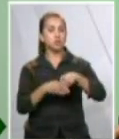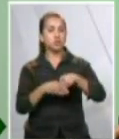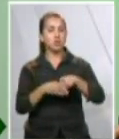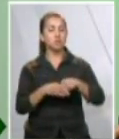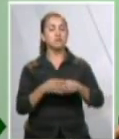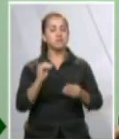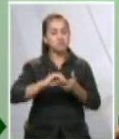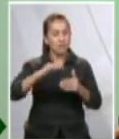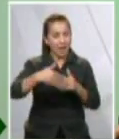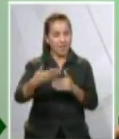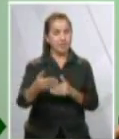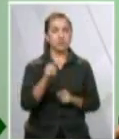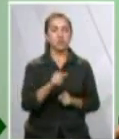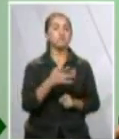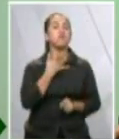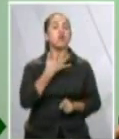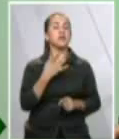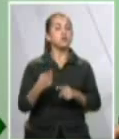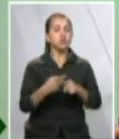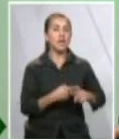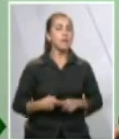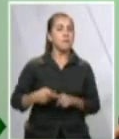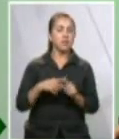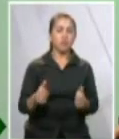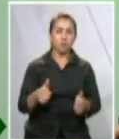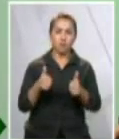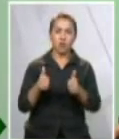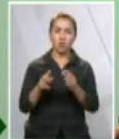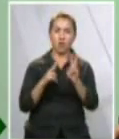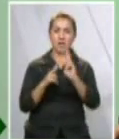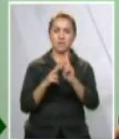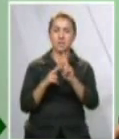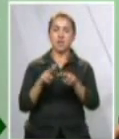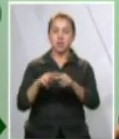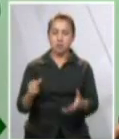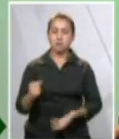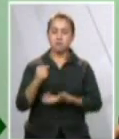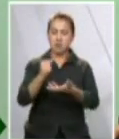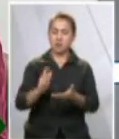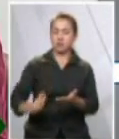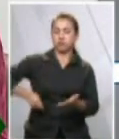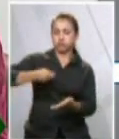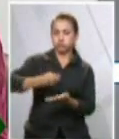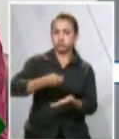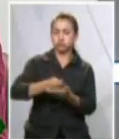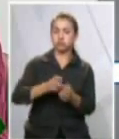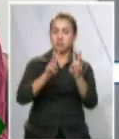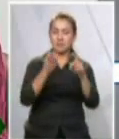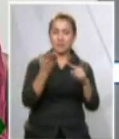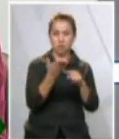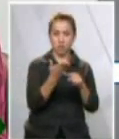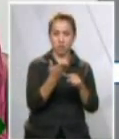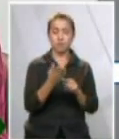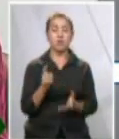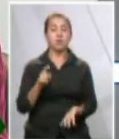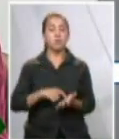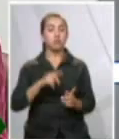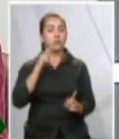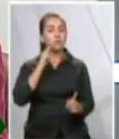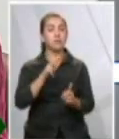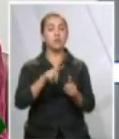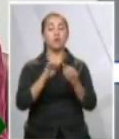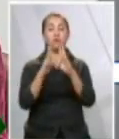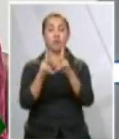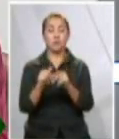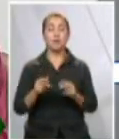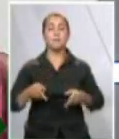eso, ¿por qué es socialmente rentable poner plata en eso? Yo te diría por dos cosas. Desde el punto de vista de la familia,